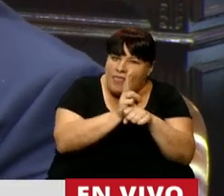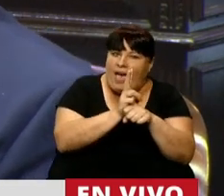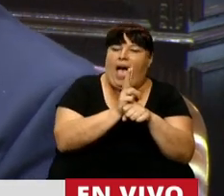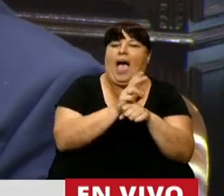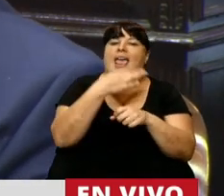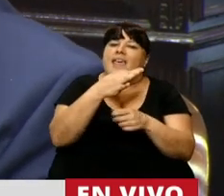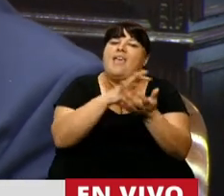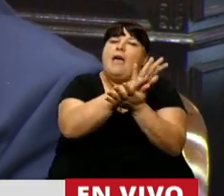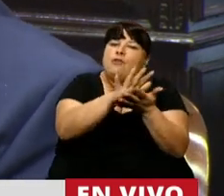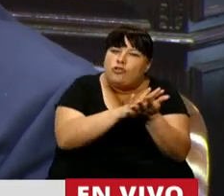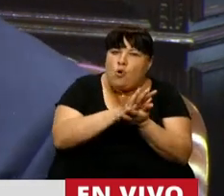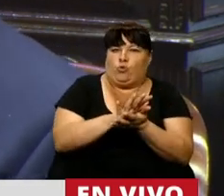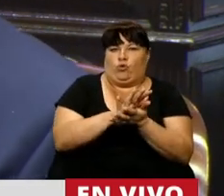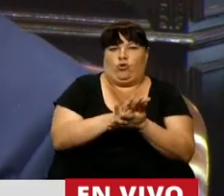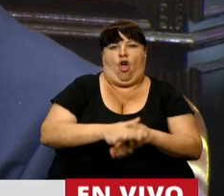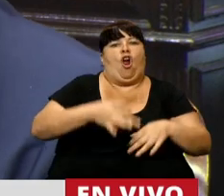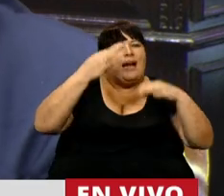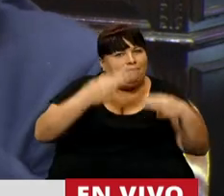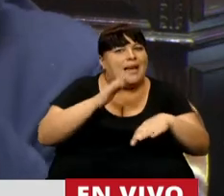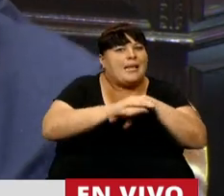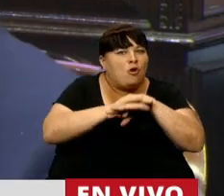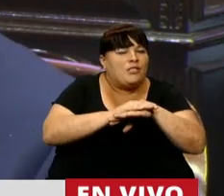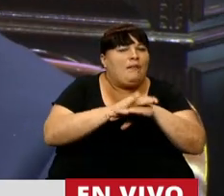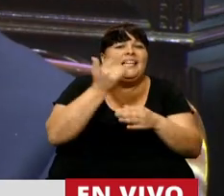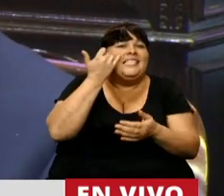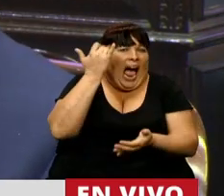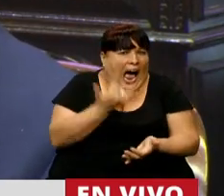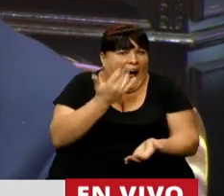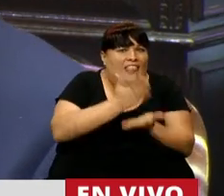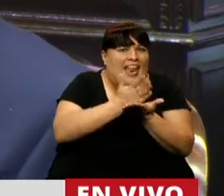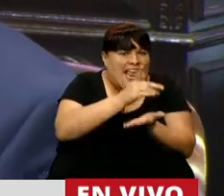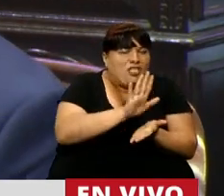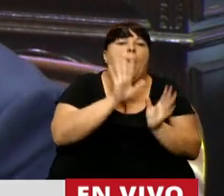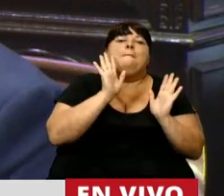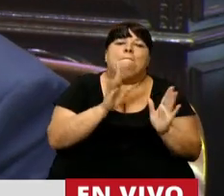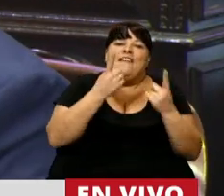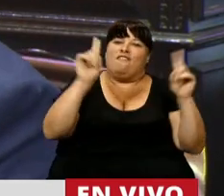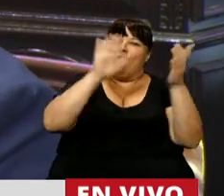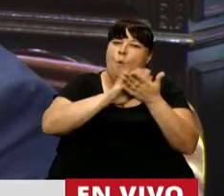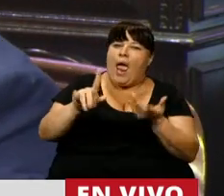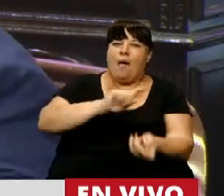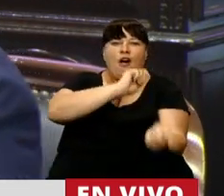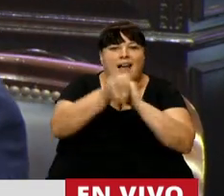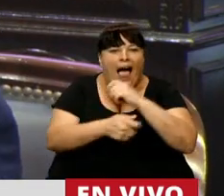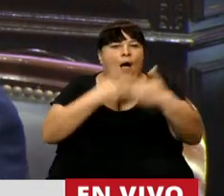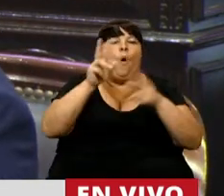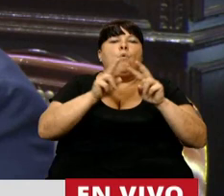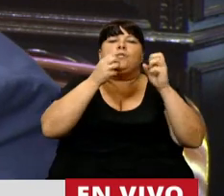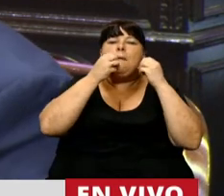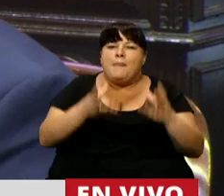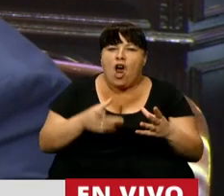y responda de manera responsable a los derechos ya adquiridos, pero que innove, modifique,